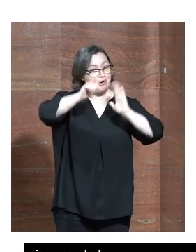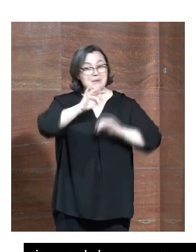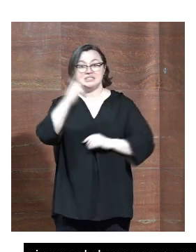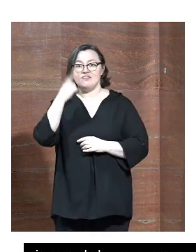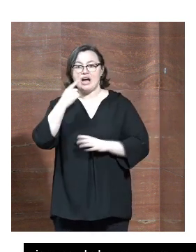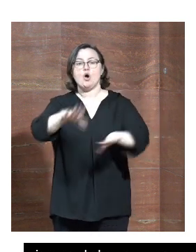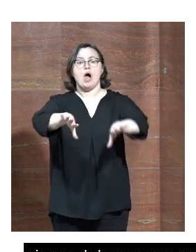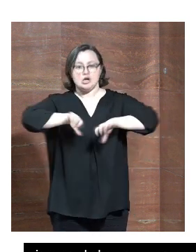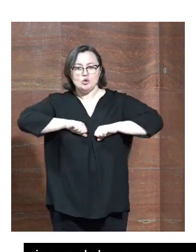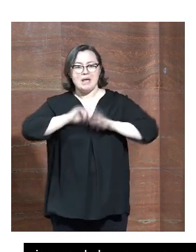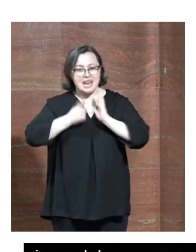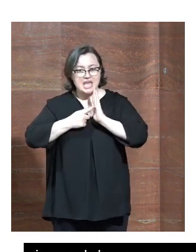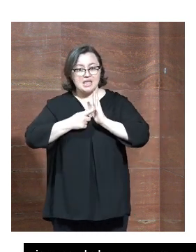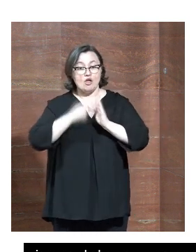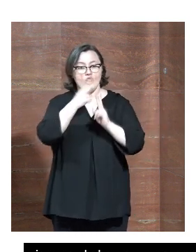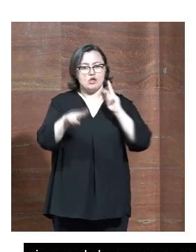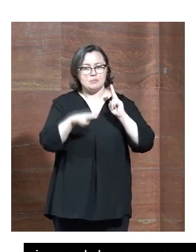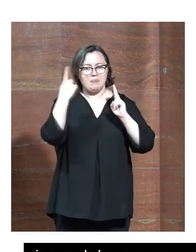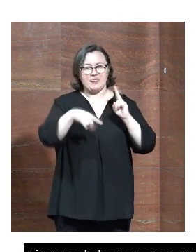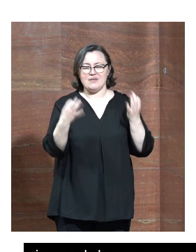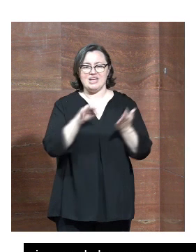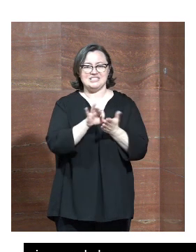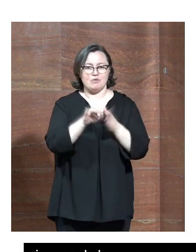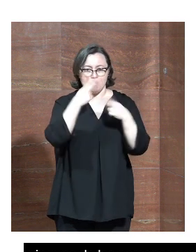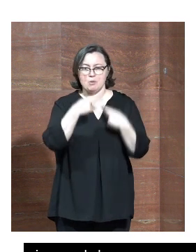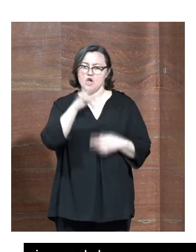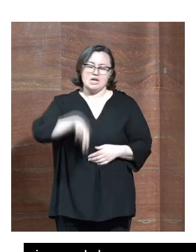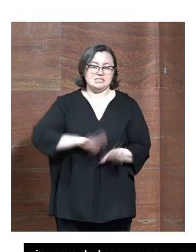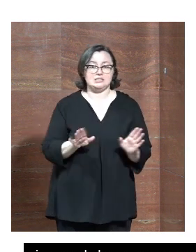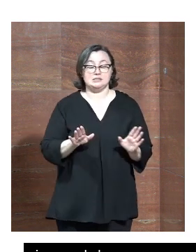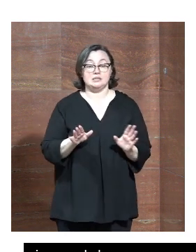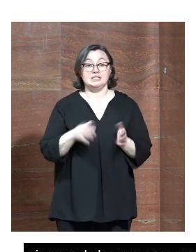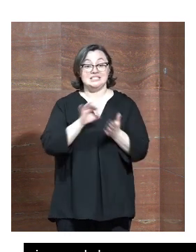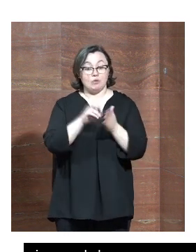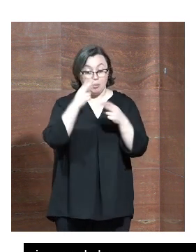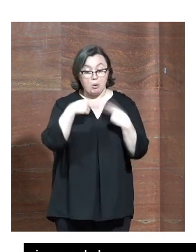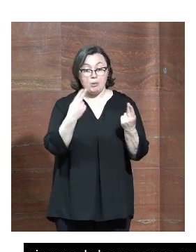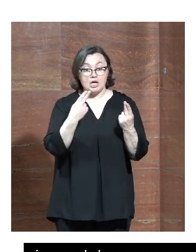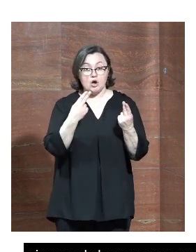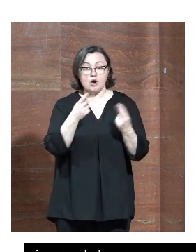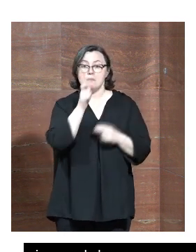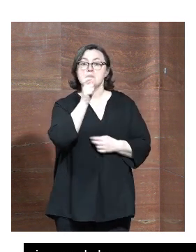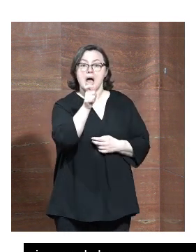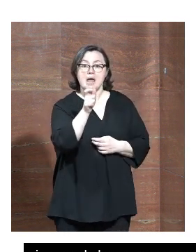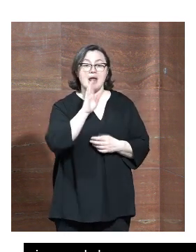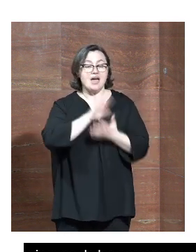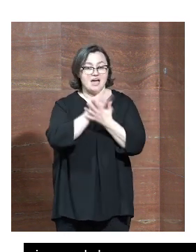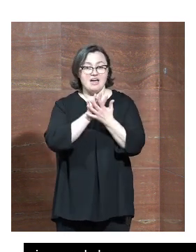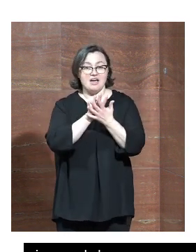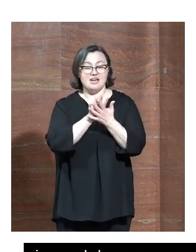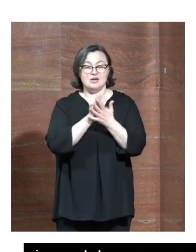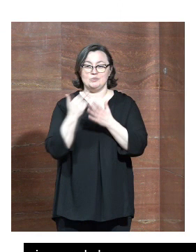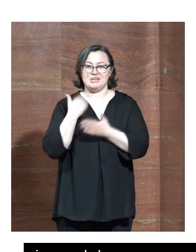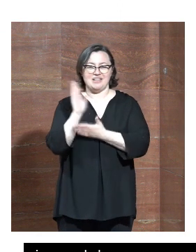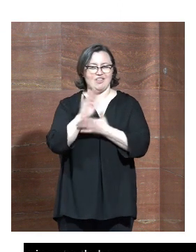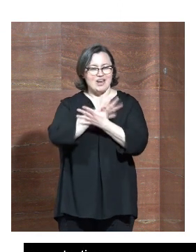la banca que lo ha acogido, de que es un servicio público. Y por tanto, un servicio público, como muy bien ha manifestado en